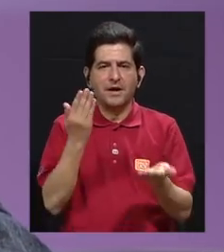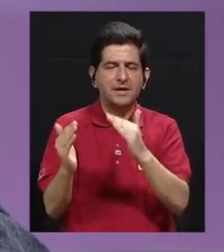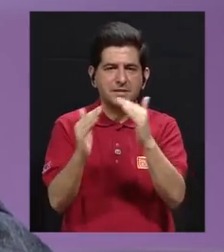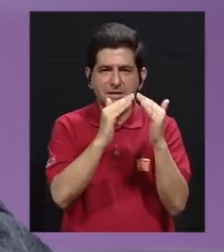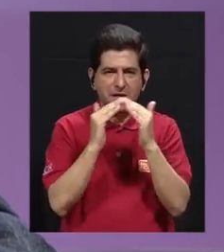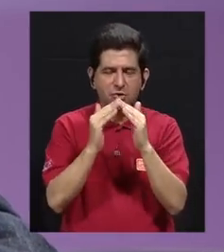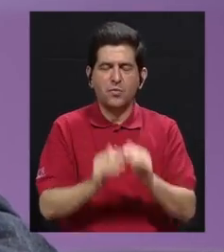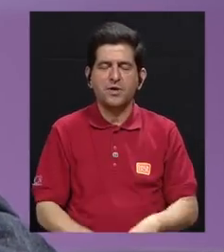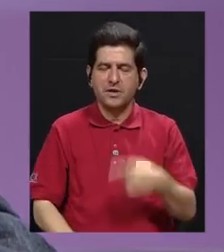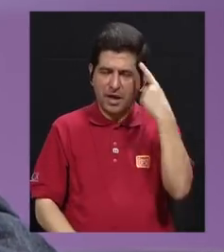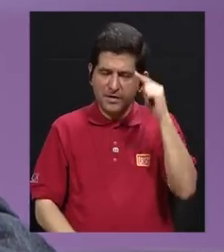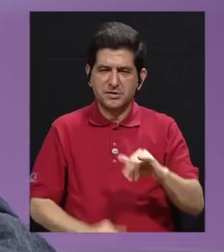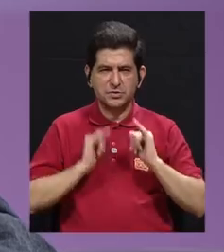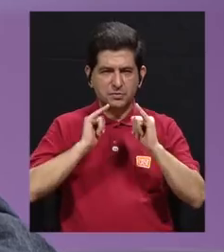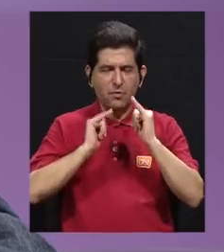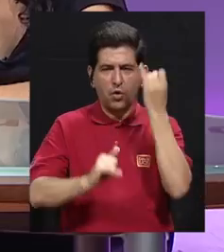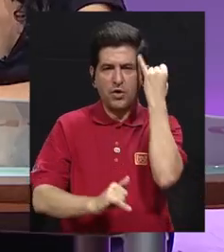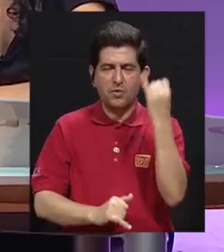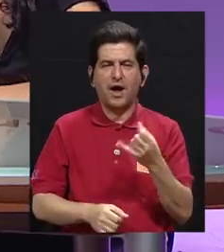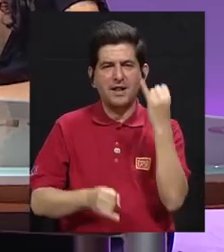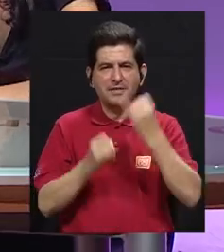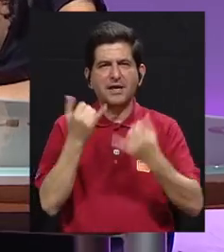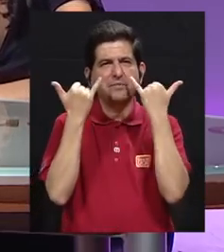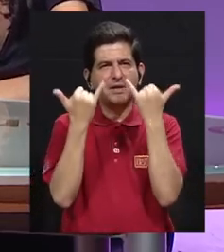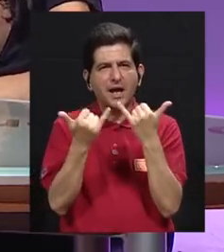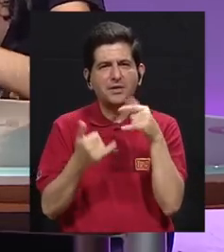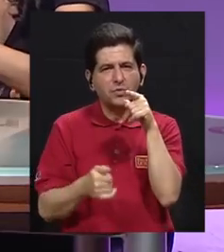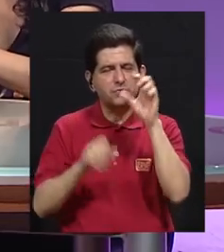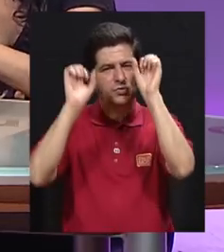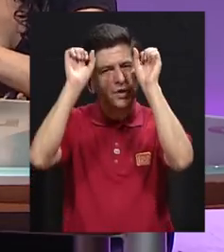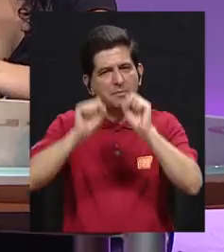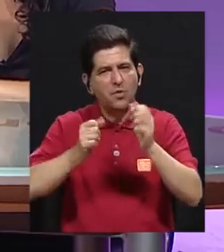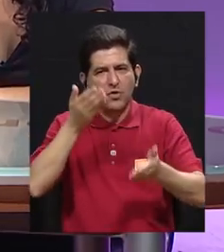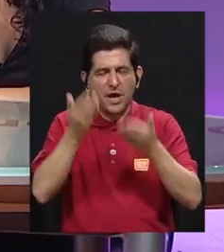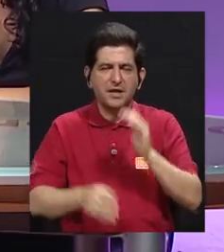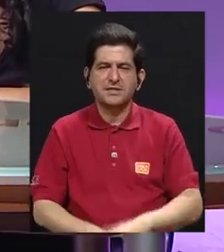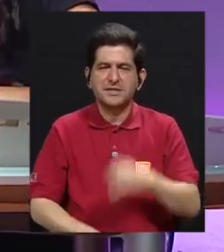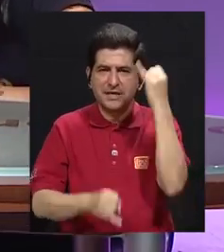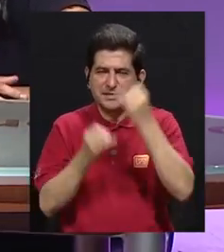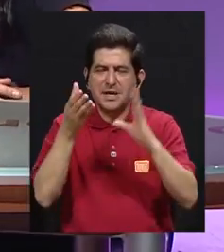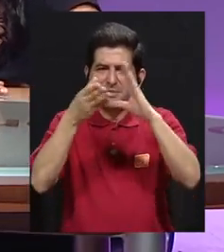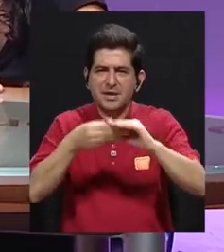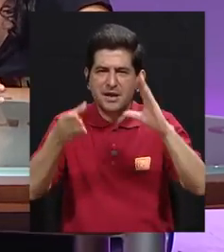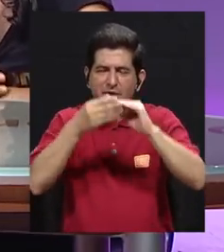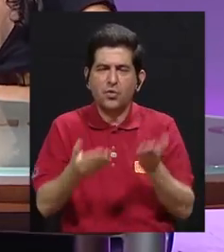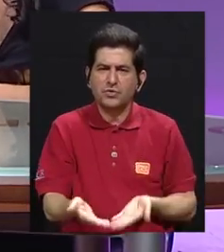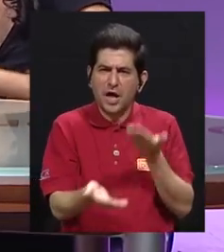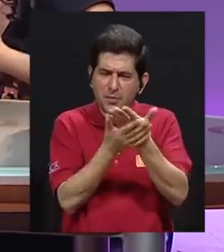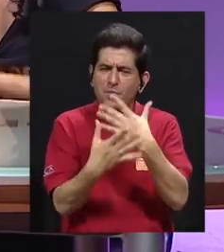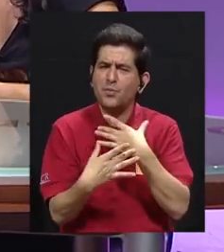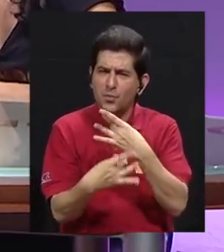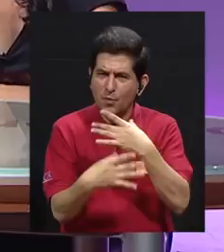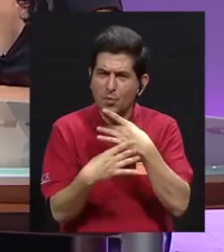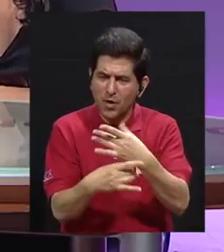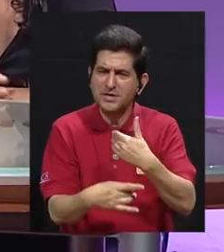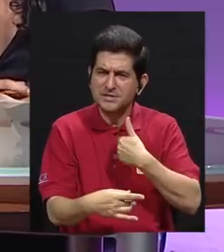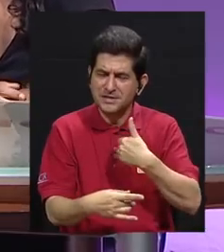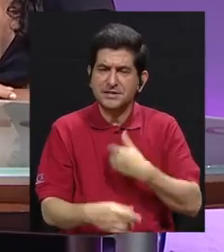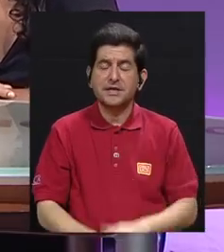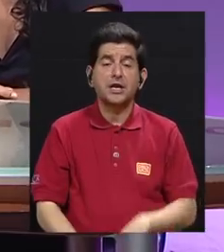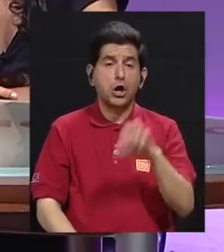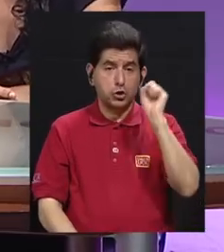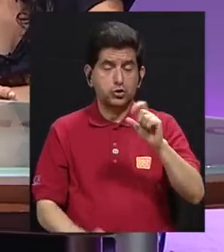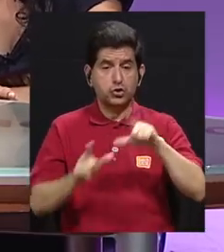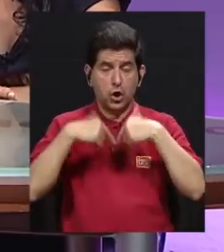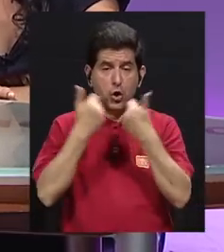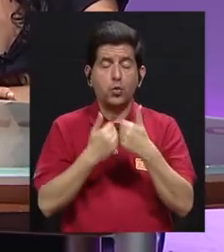¿no? Es como lo de comunidades por afinidad. Y tal vez para ir cerrando nos podrías como terminar de contar, claro, esta propuesta tan interesante,